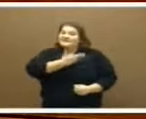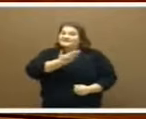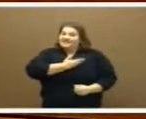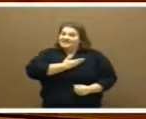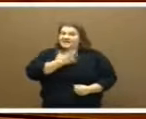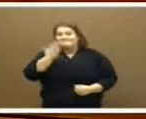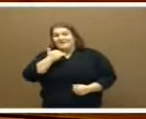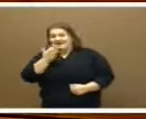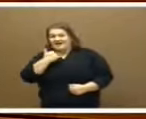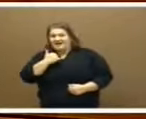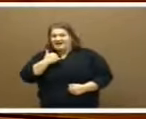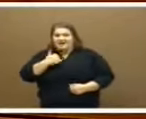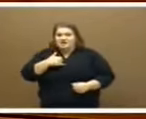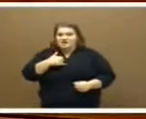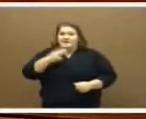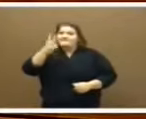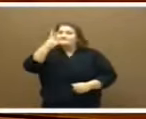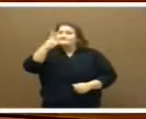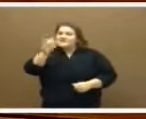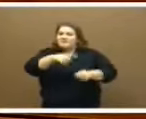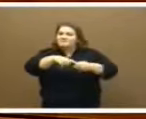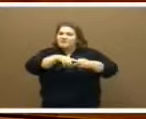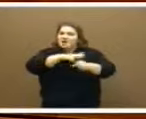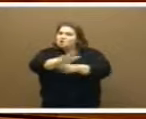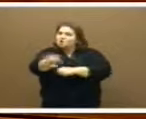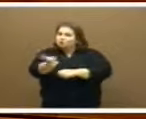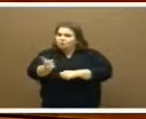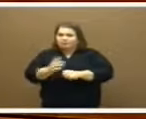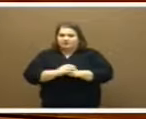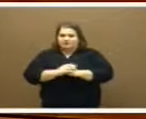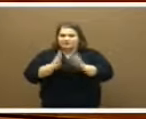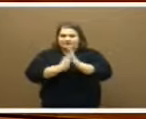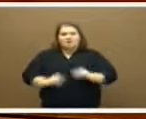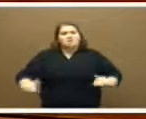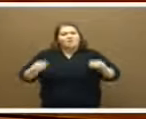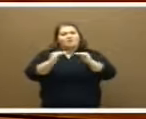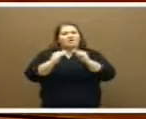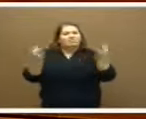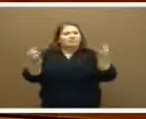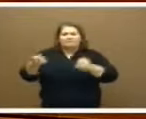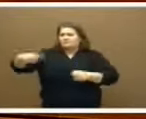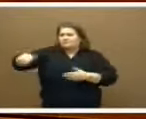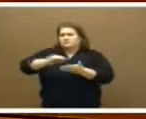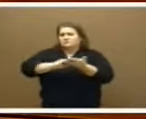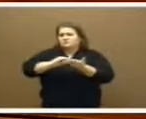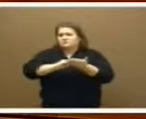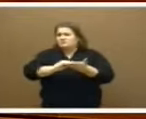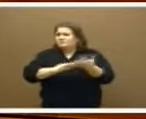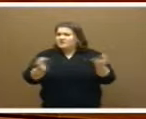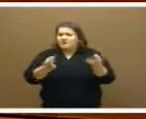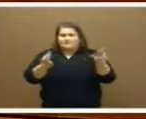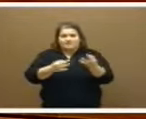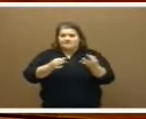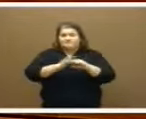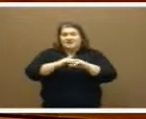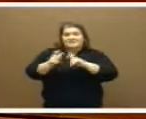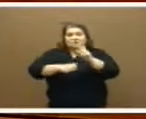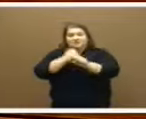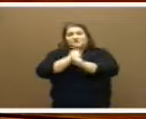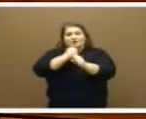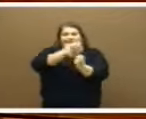Mérida y Plasencia, no se cubren 20 plazas. Por tanto, igualdad que tienen que ustedes que resolver para con los trabajadores